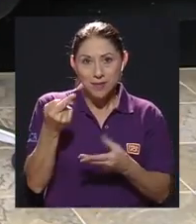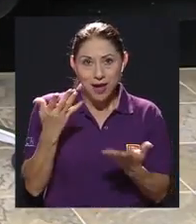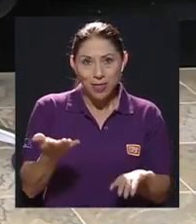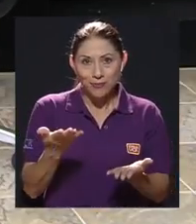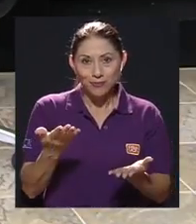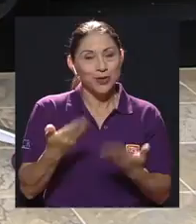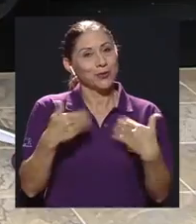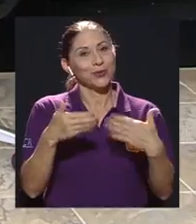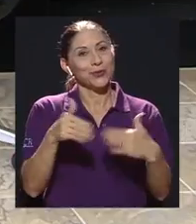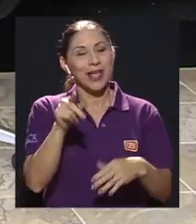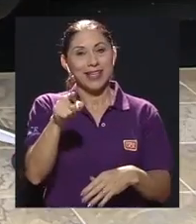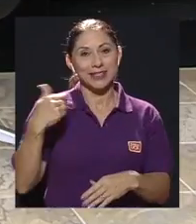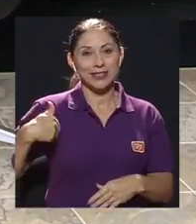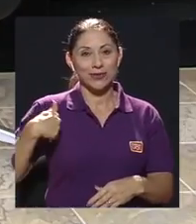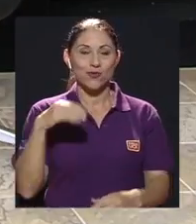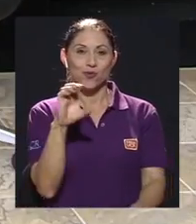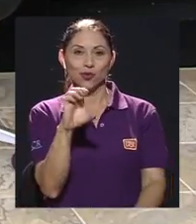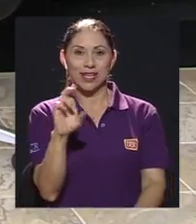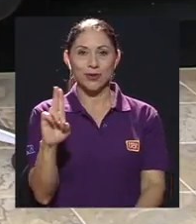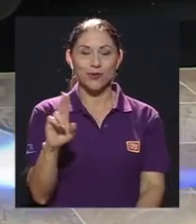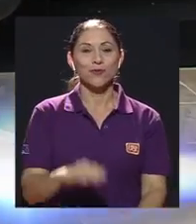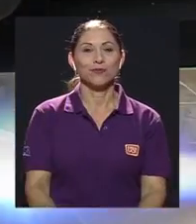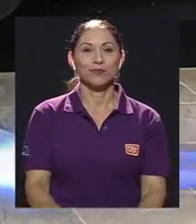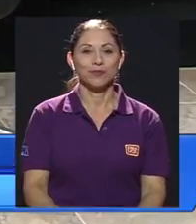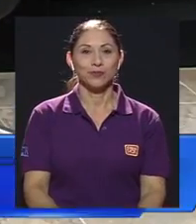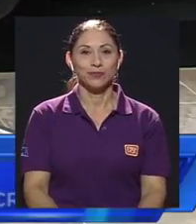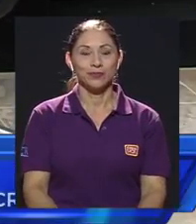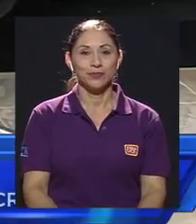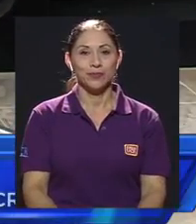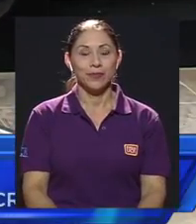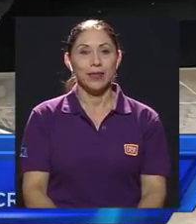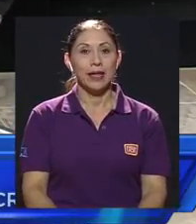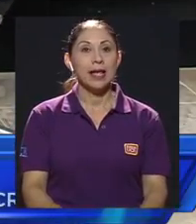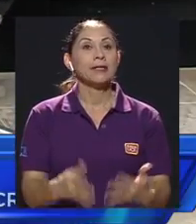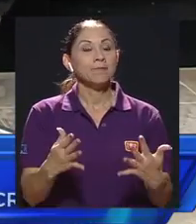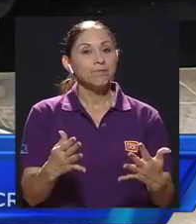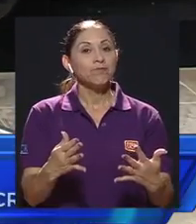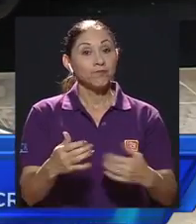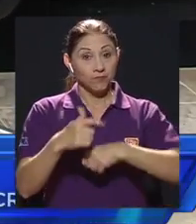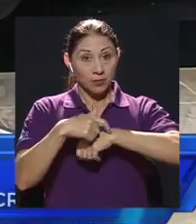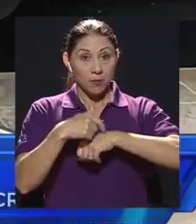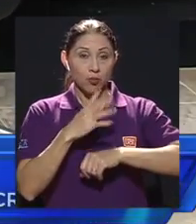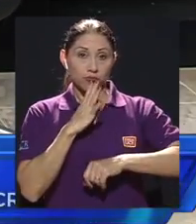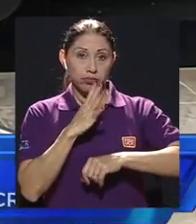señor Constantino Urcullo. A lo largo de la reflexión